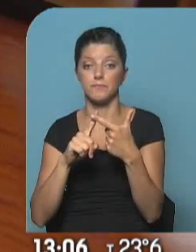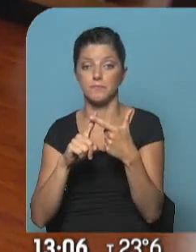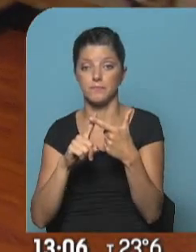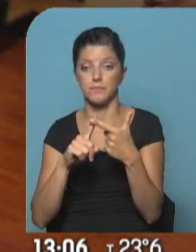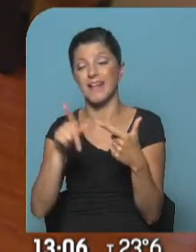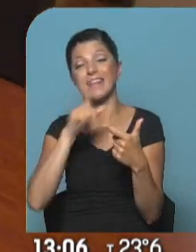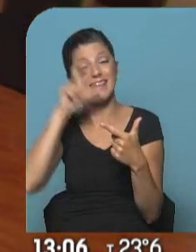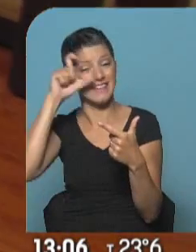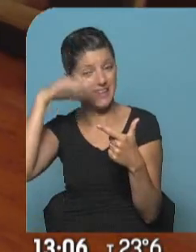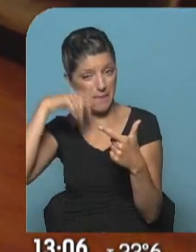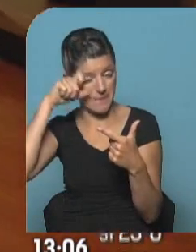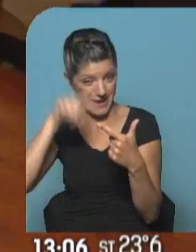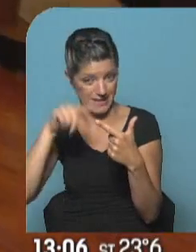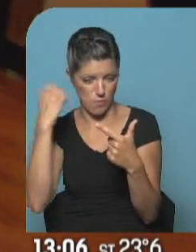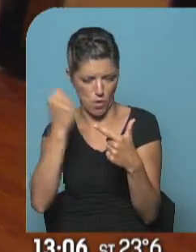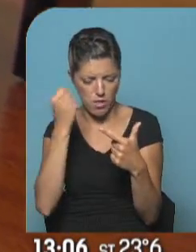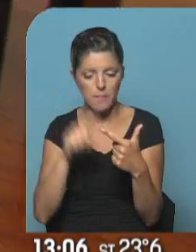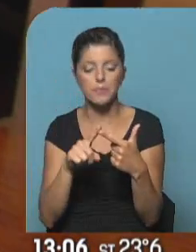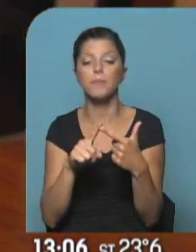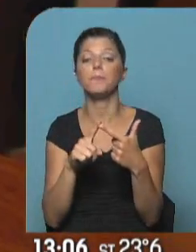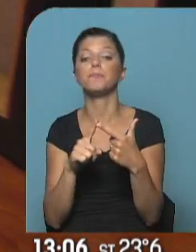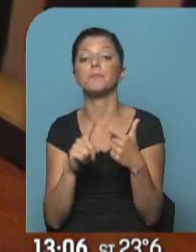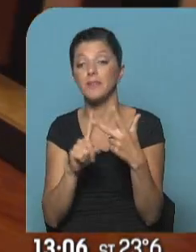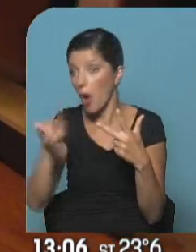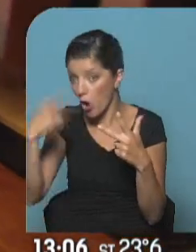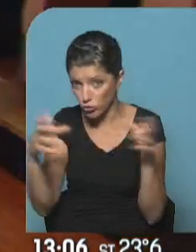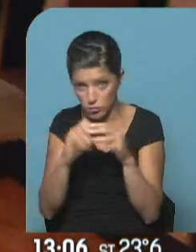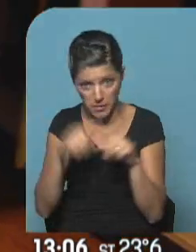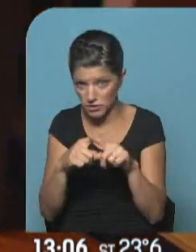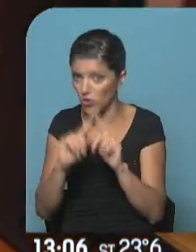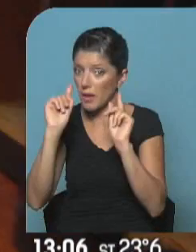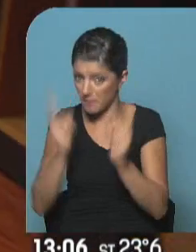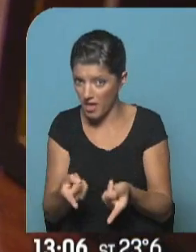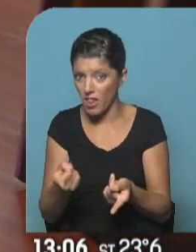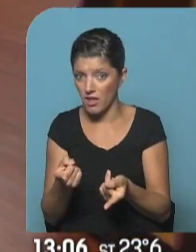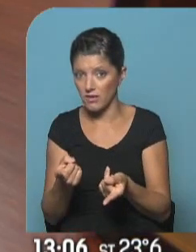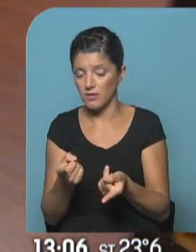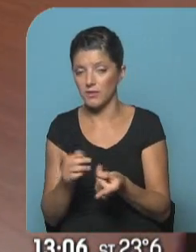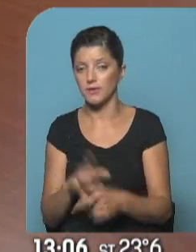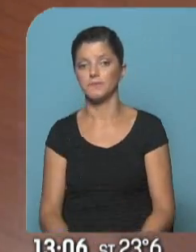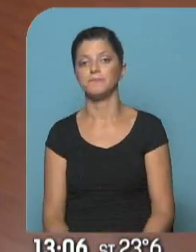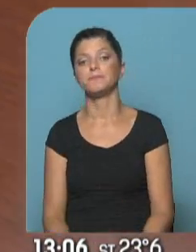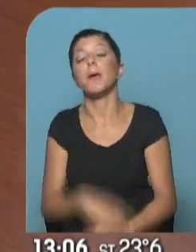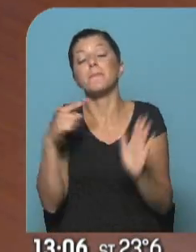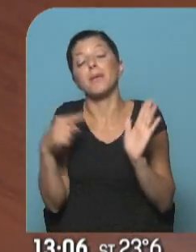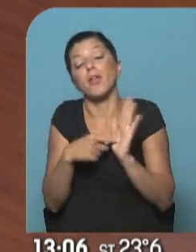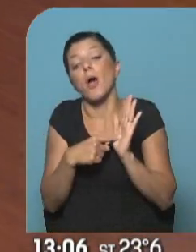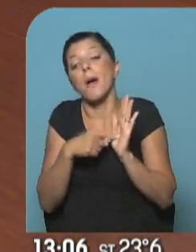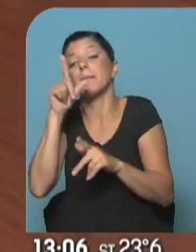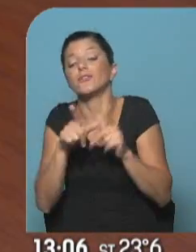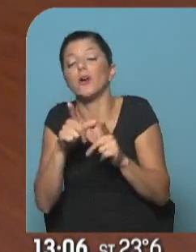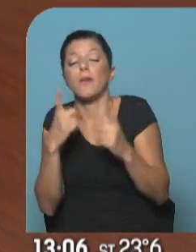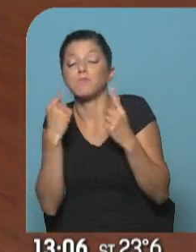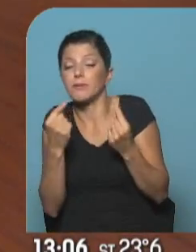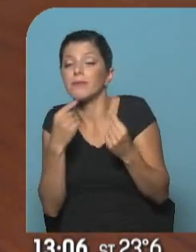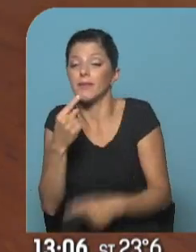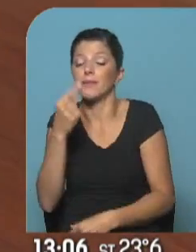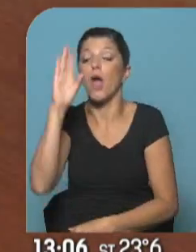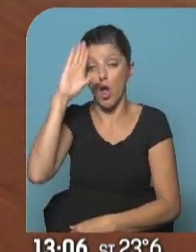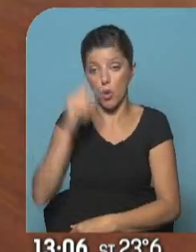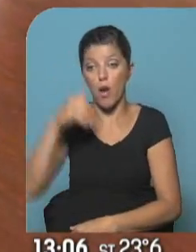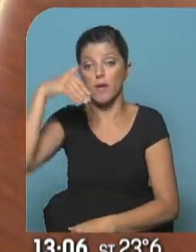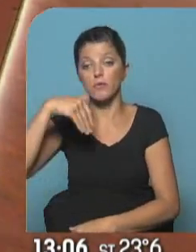¿no? pero el resto de Brasil todavía sigue muy fría la campaña. Como el 2018